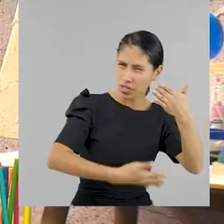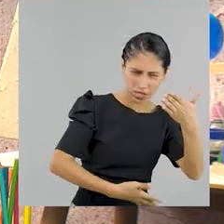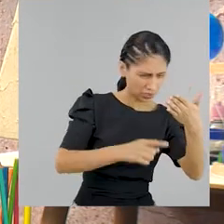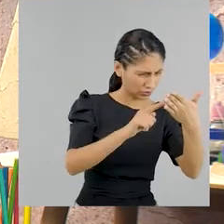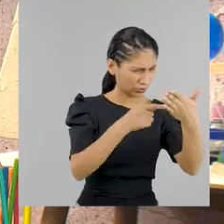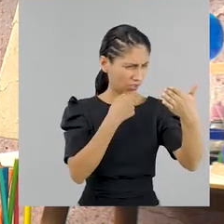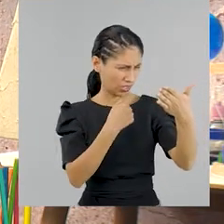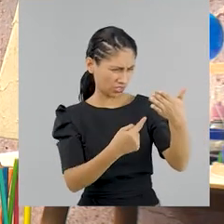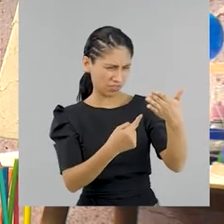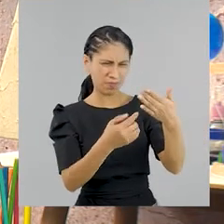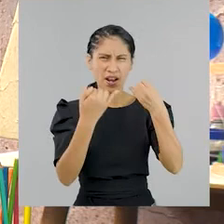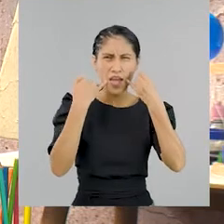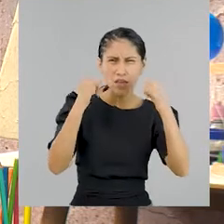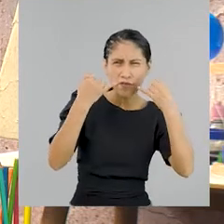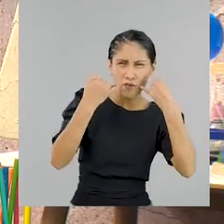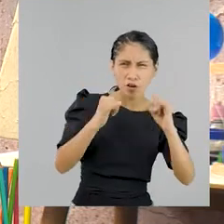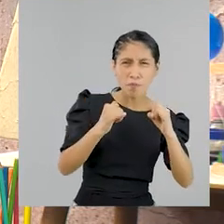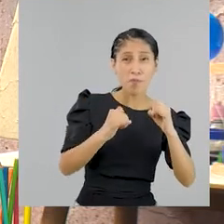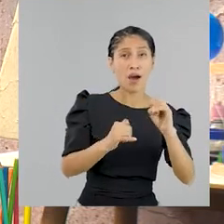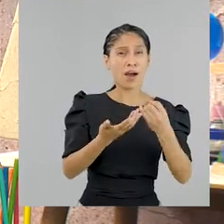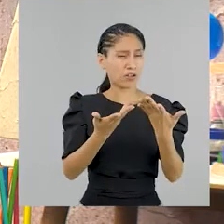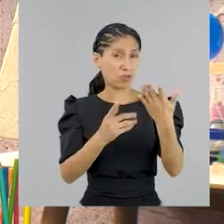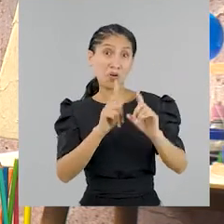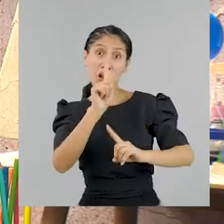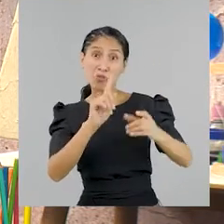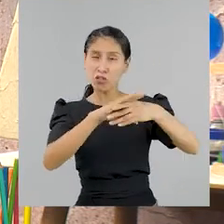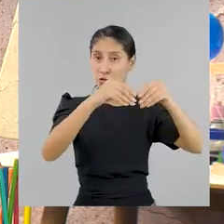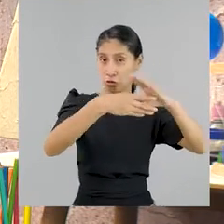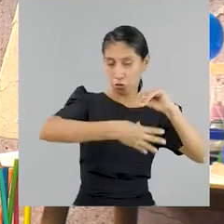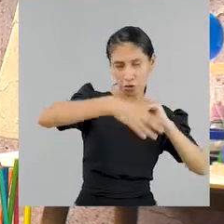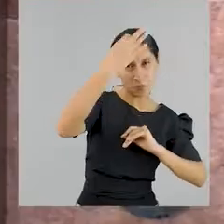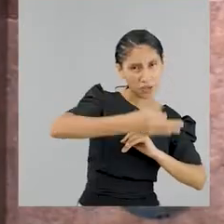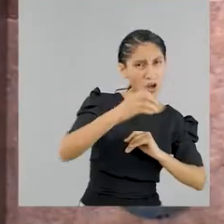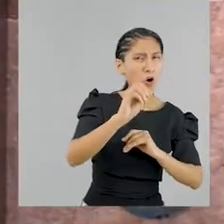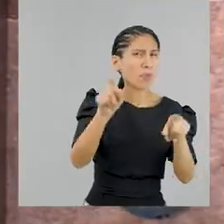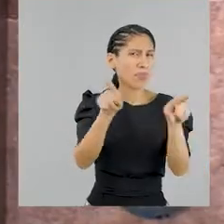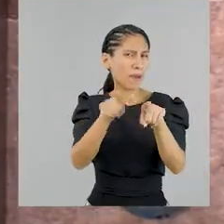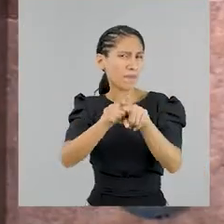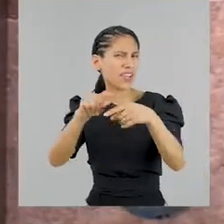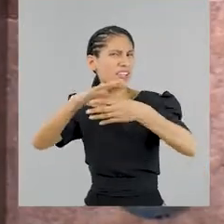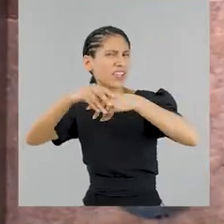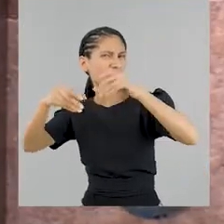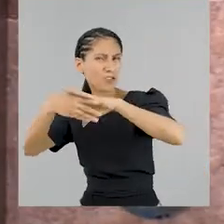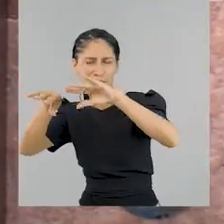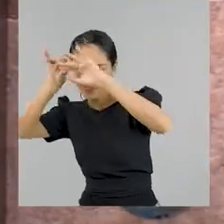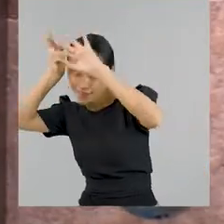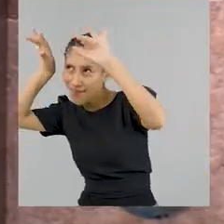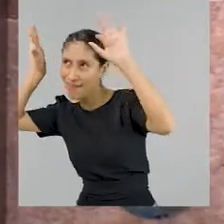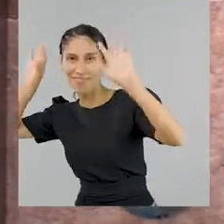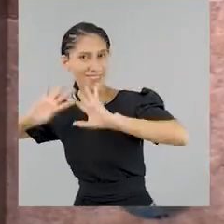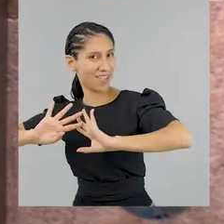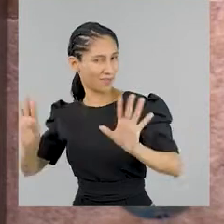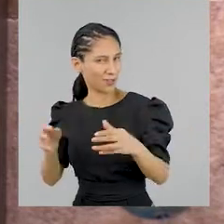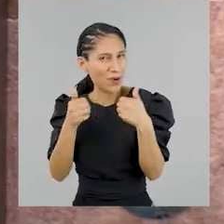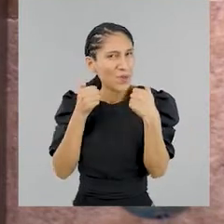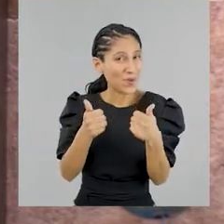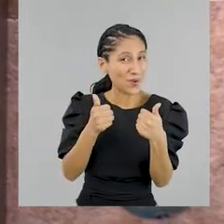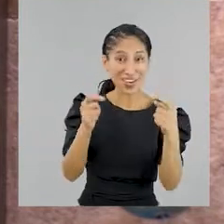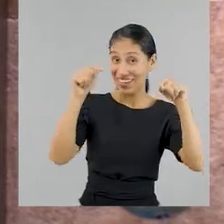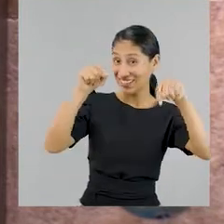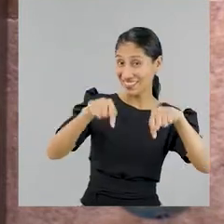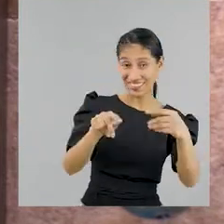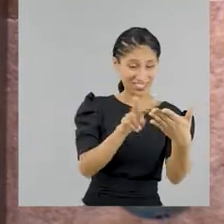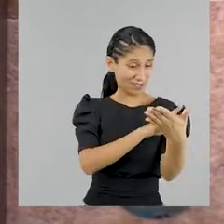finalidad de informar algún acontecimiento real o ficticio. Excelente, Cori. Estamos muy